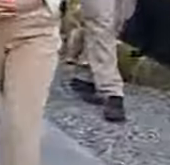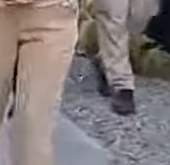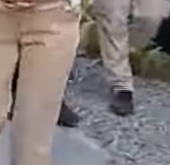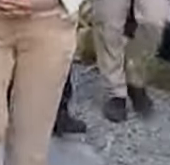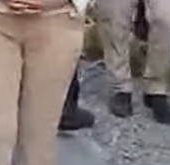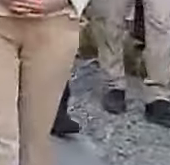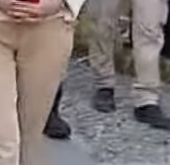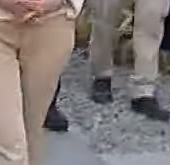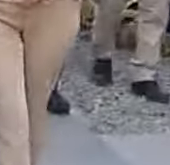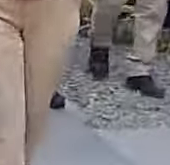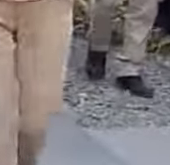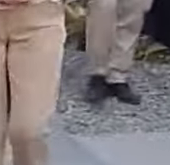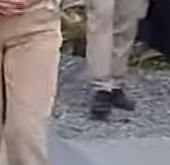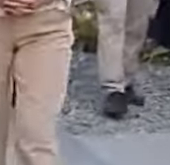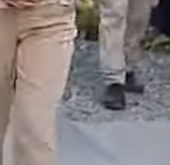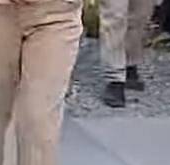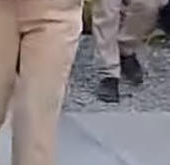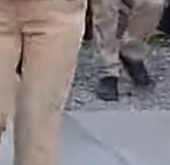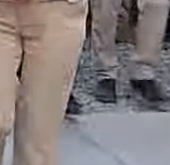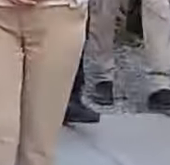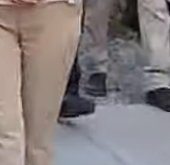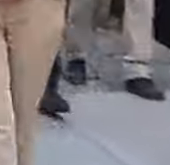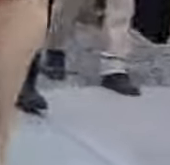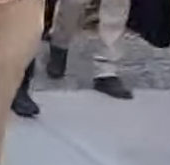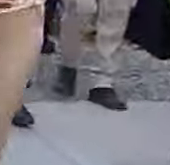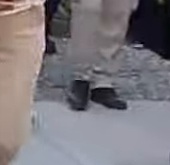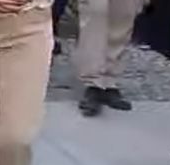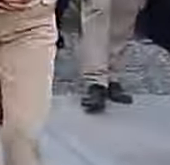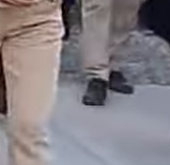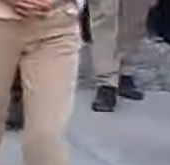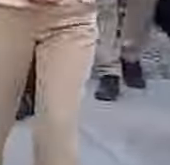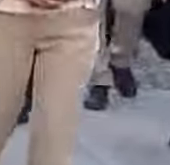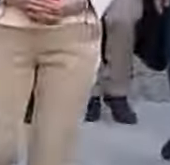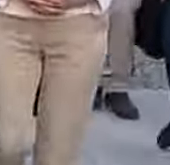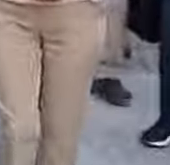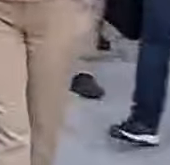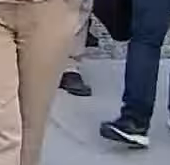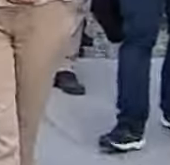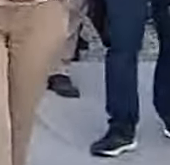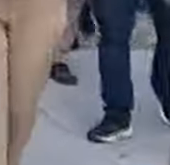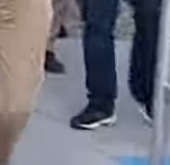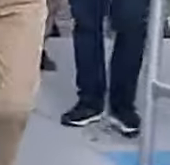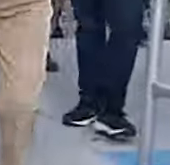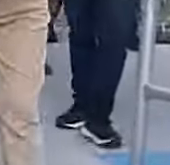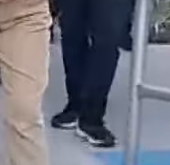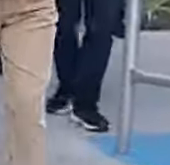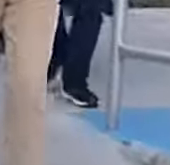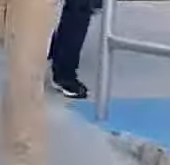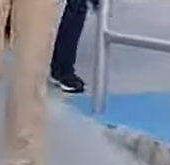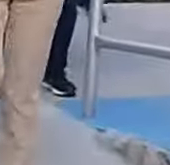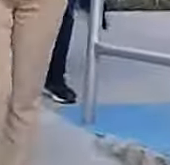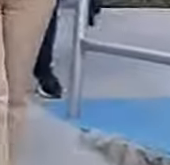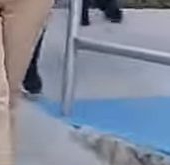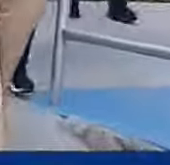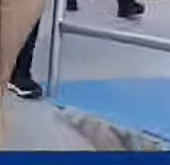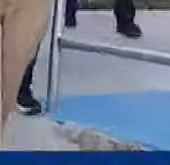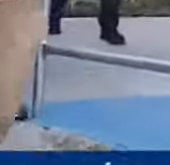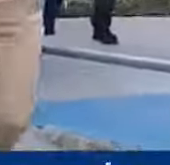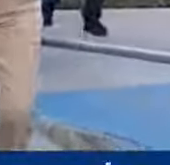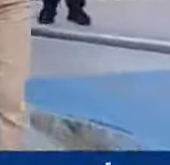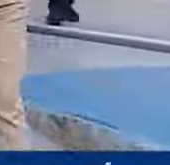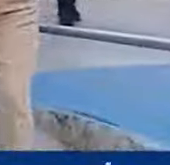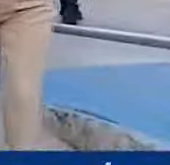alma. Y ratifica que estamos del lado correcto de la historia. Estamos